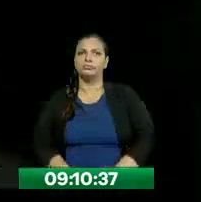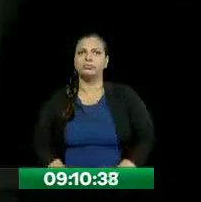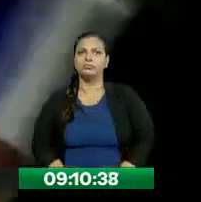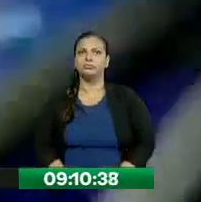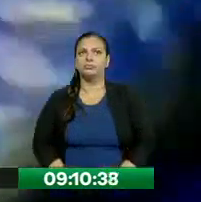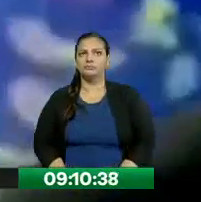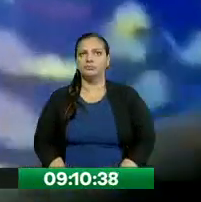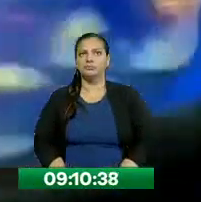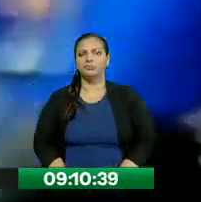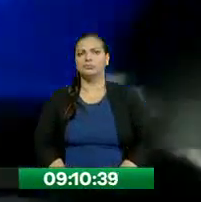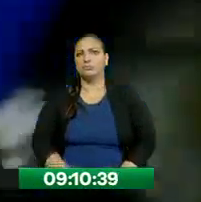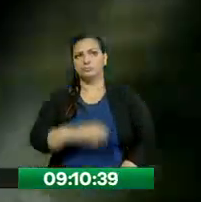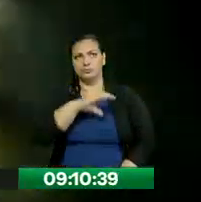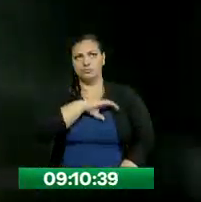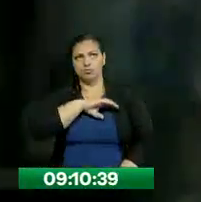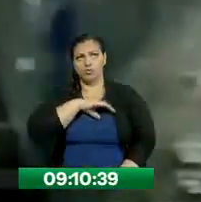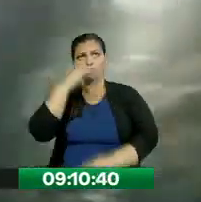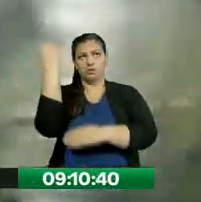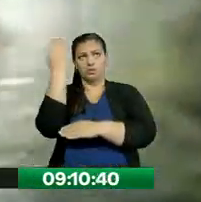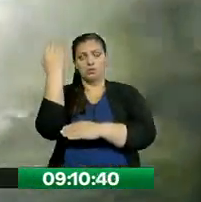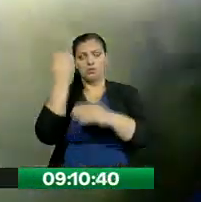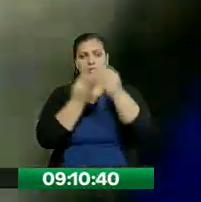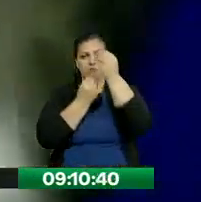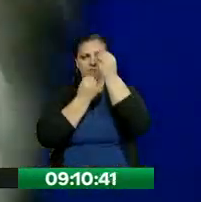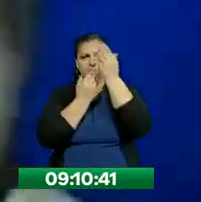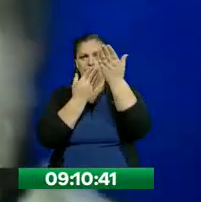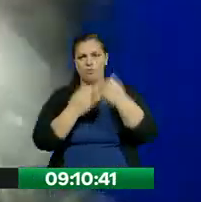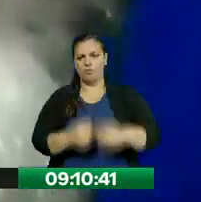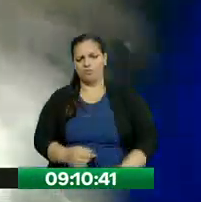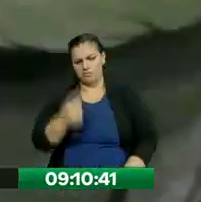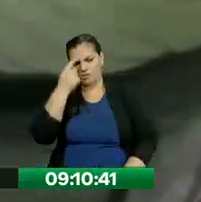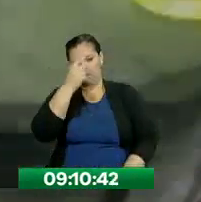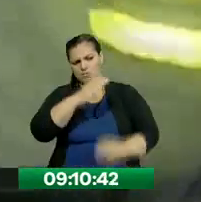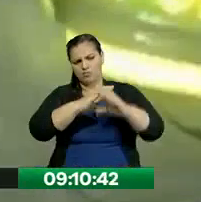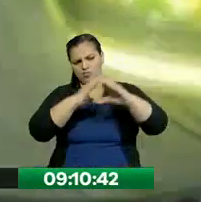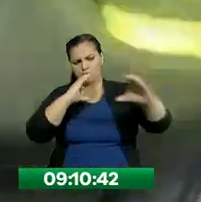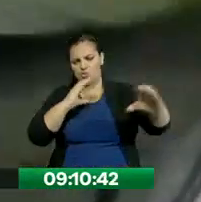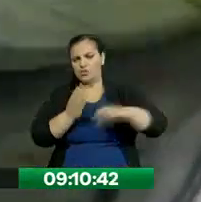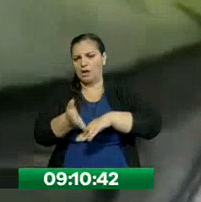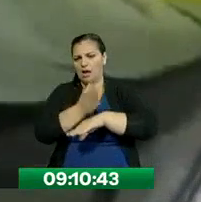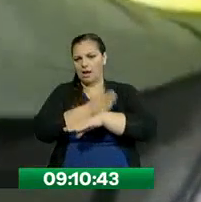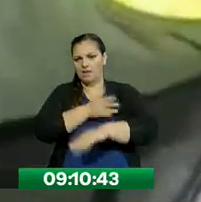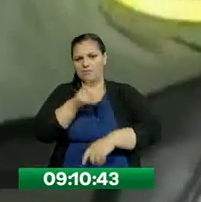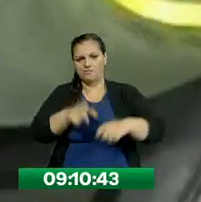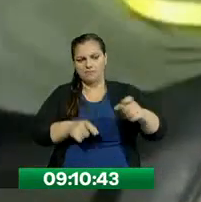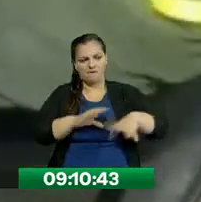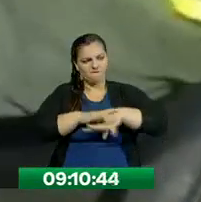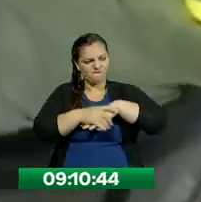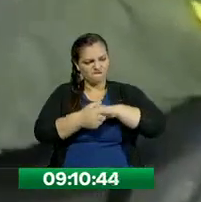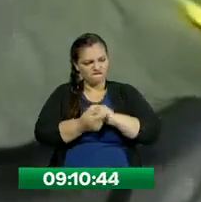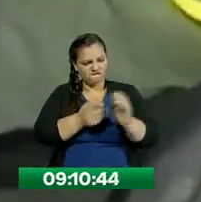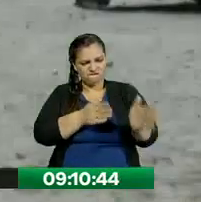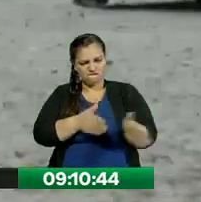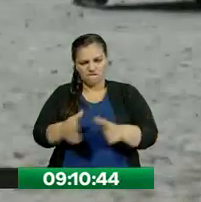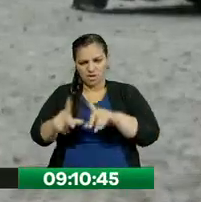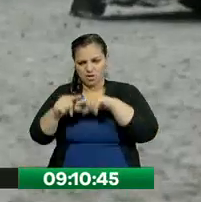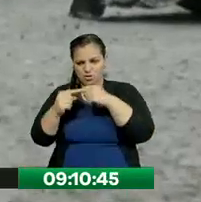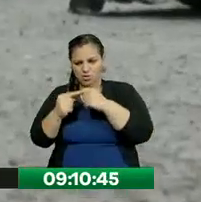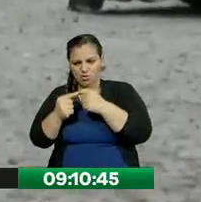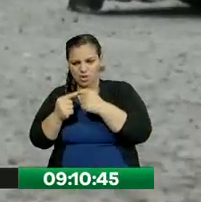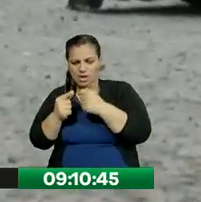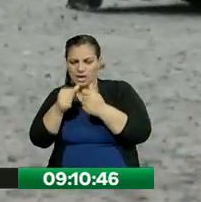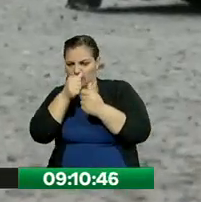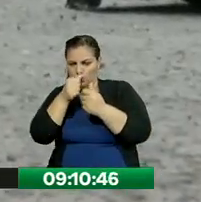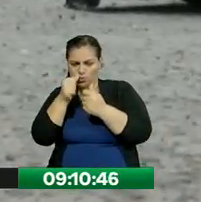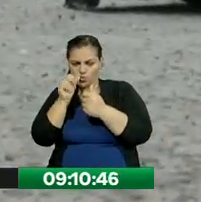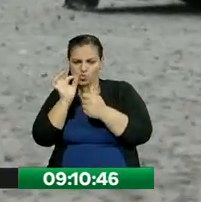a lo que manifiesta la policía de Ipiales, no descarta que se trate de un narcobús. Sin embargo, podría ser un tentáculo de la organización que fue desmantelada hace meses atrás. En